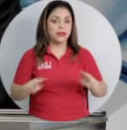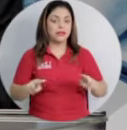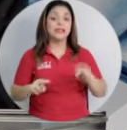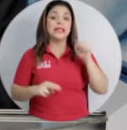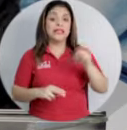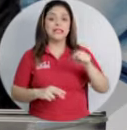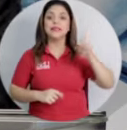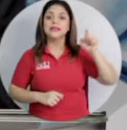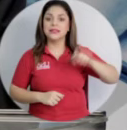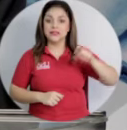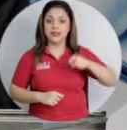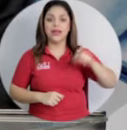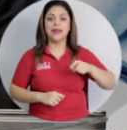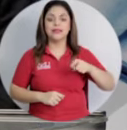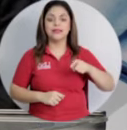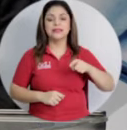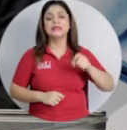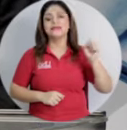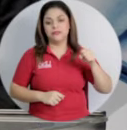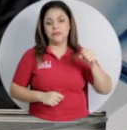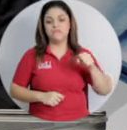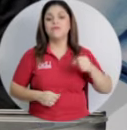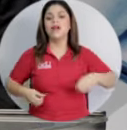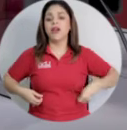una prioridad, una necesidad es la conectividad.